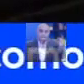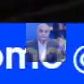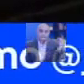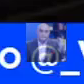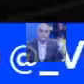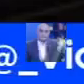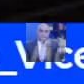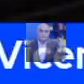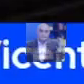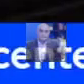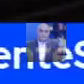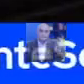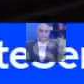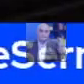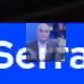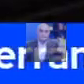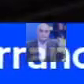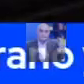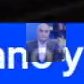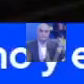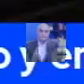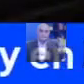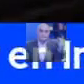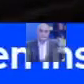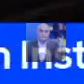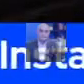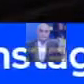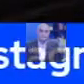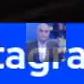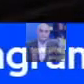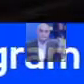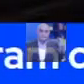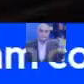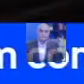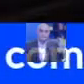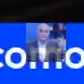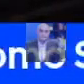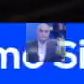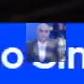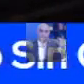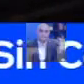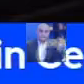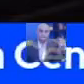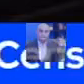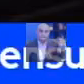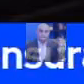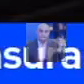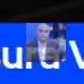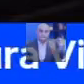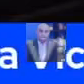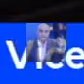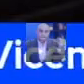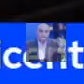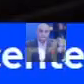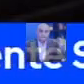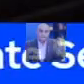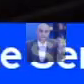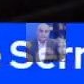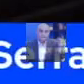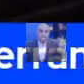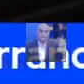atención y te explica qué es lo que está pasando. Voy a tratar de ser lo más sucinto y